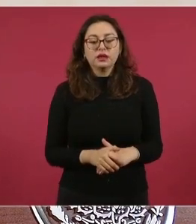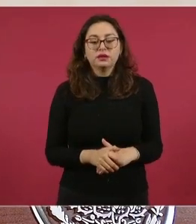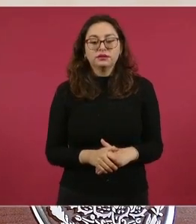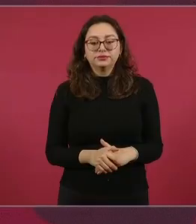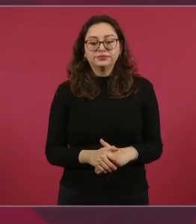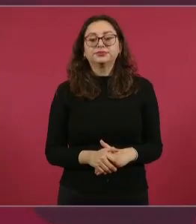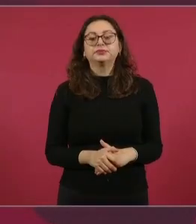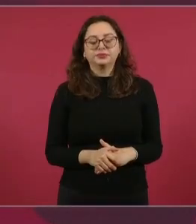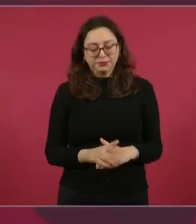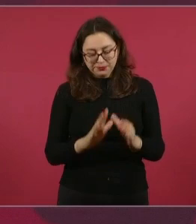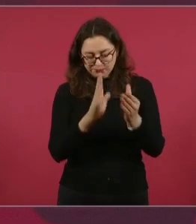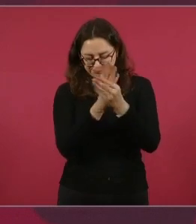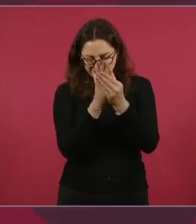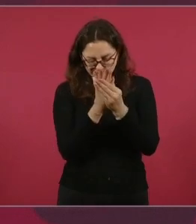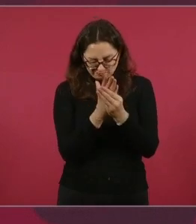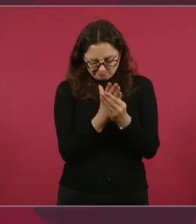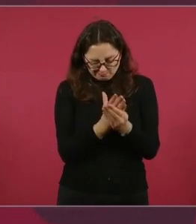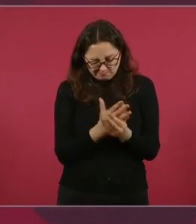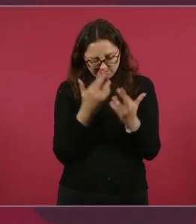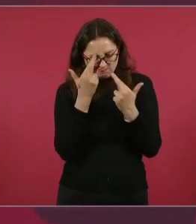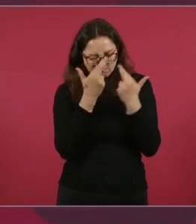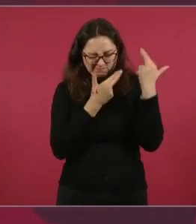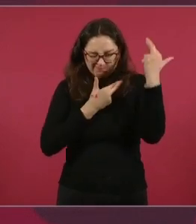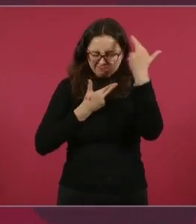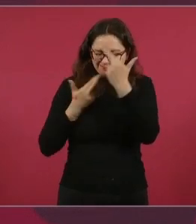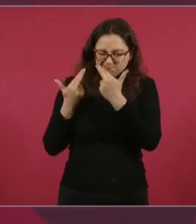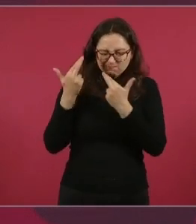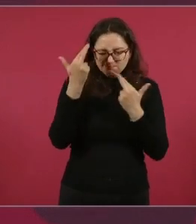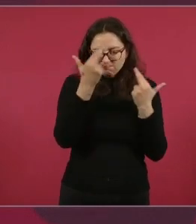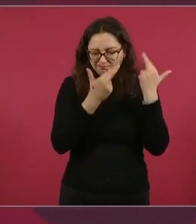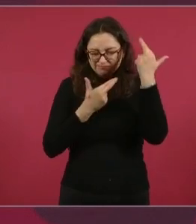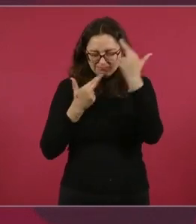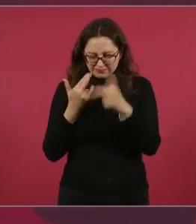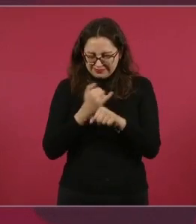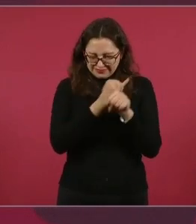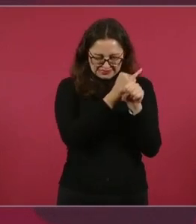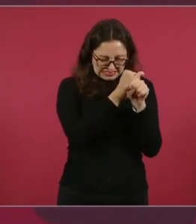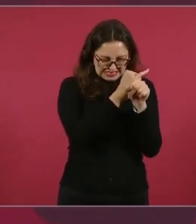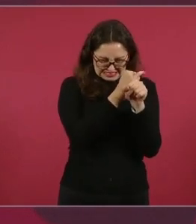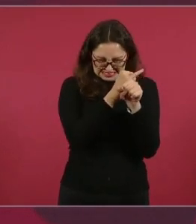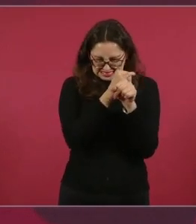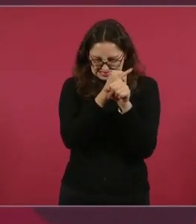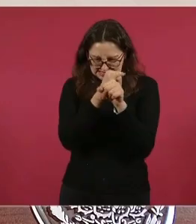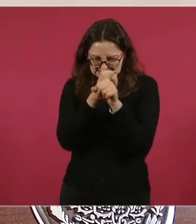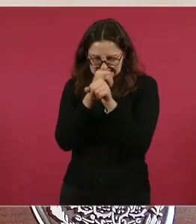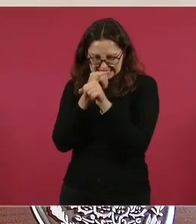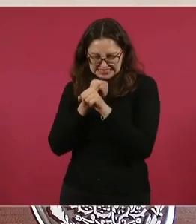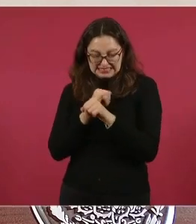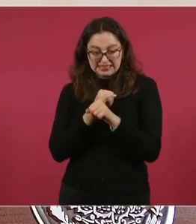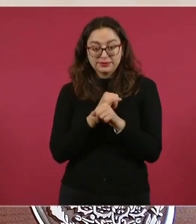Y también todos los expedientes y toda la investigación.